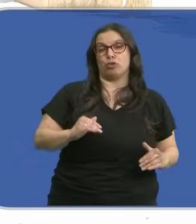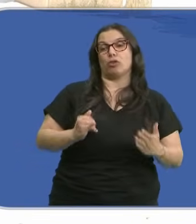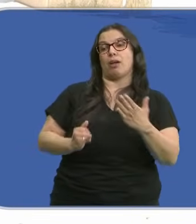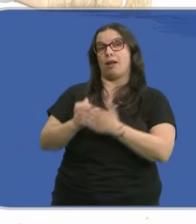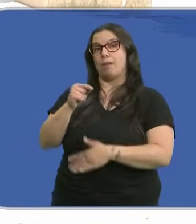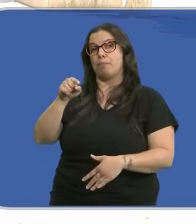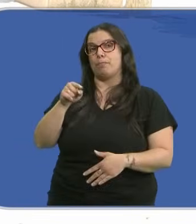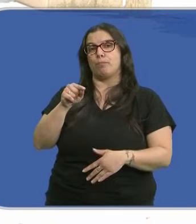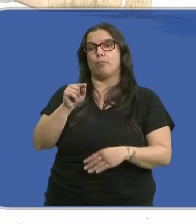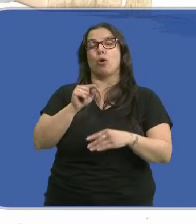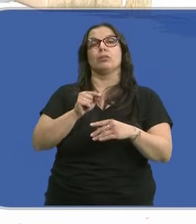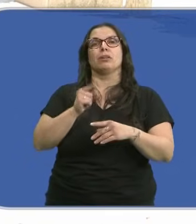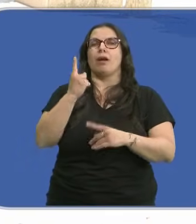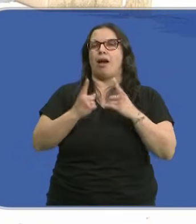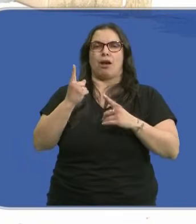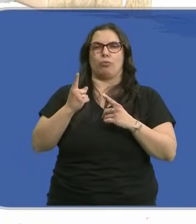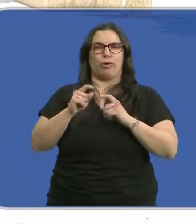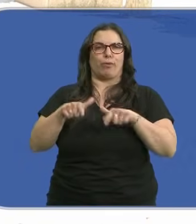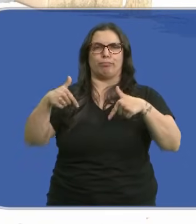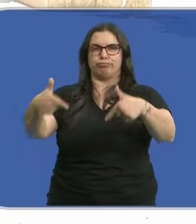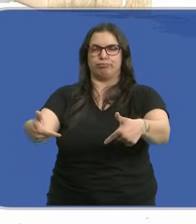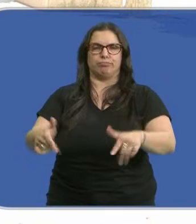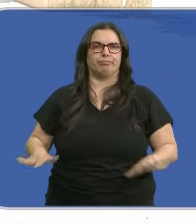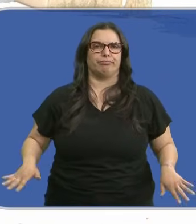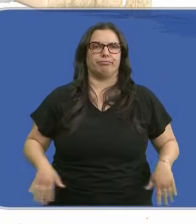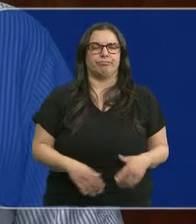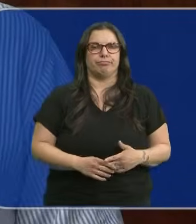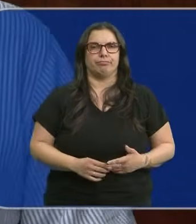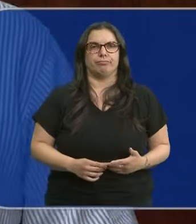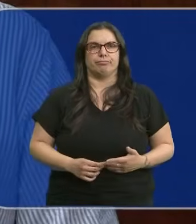campo muchos cultivos se echan a perder.